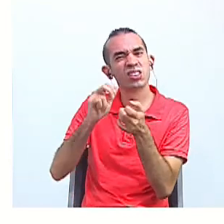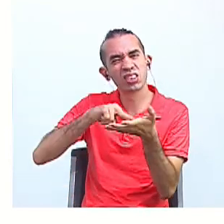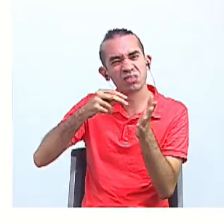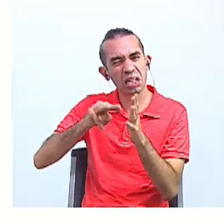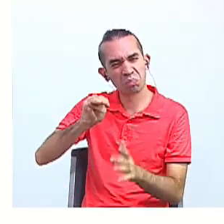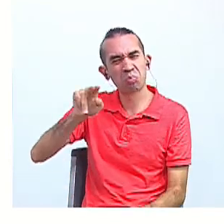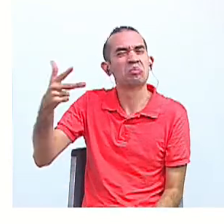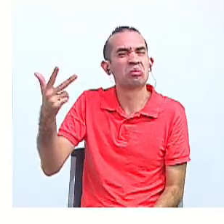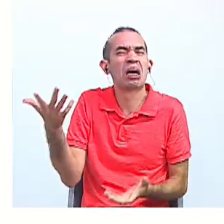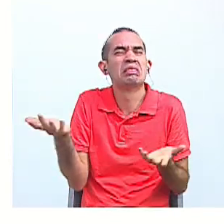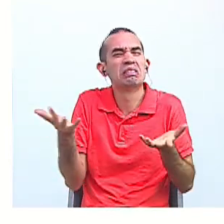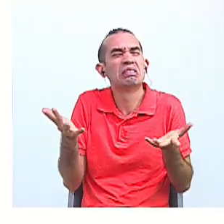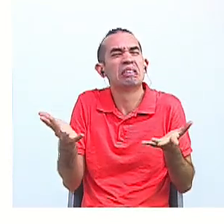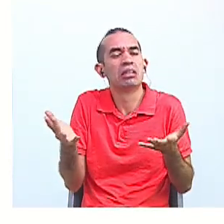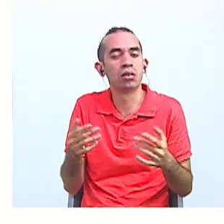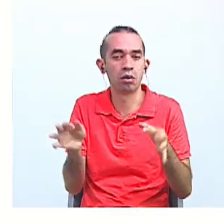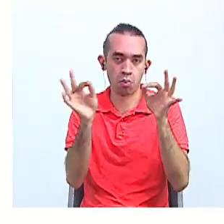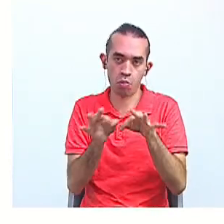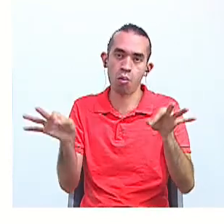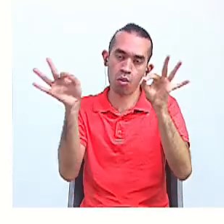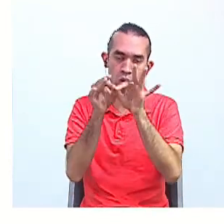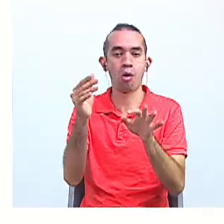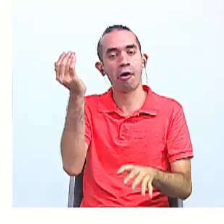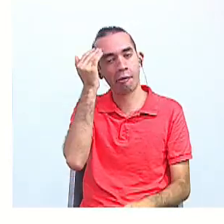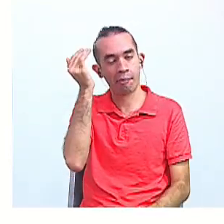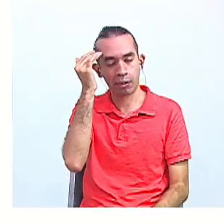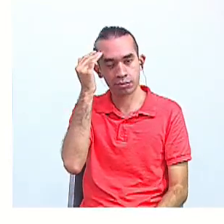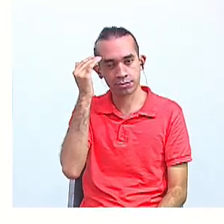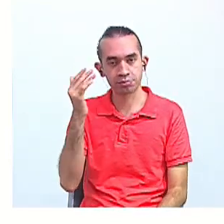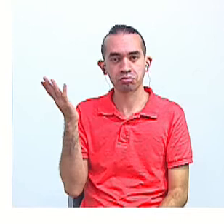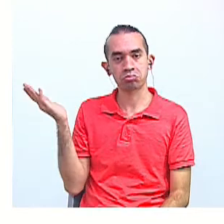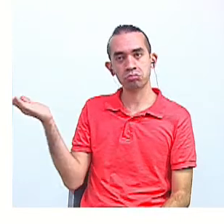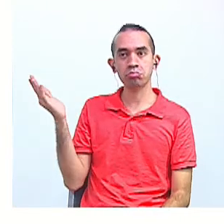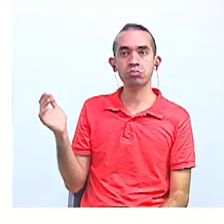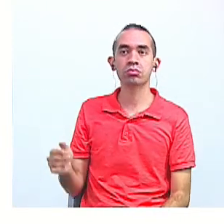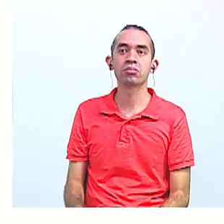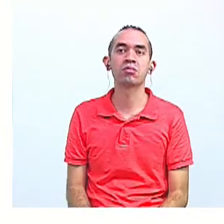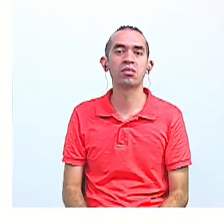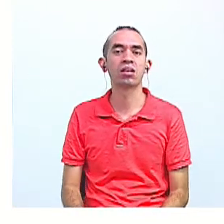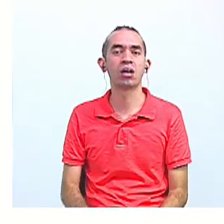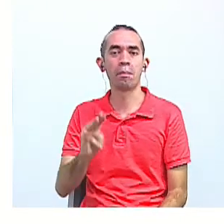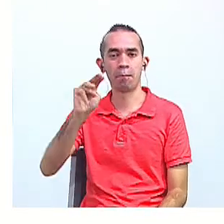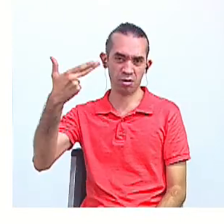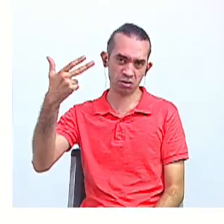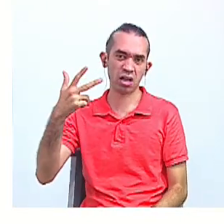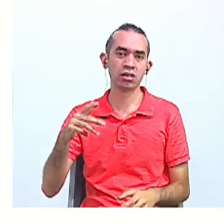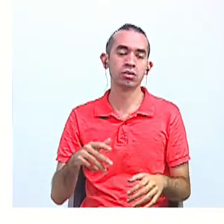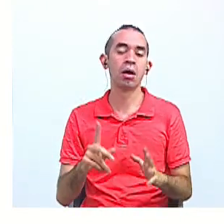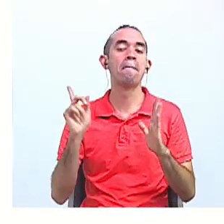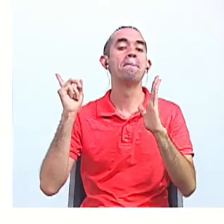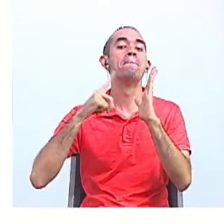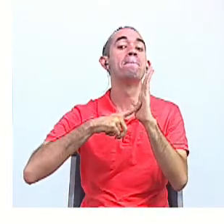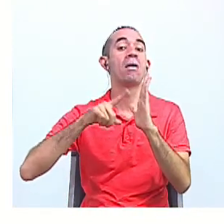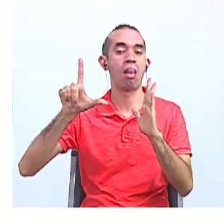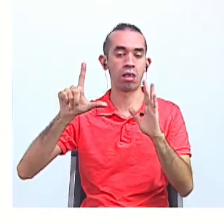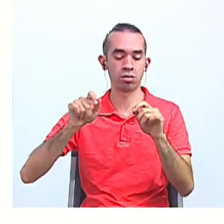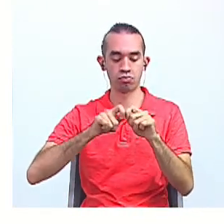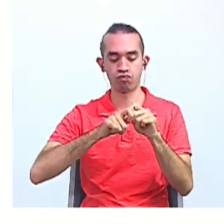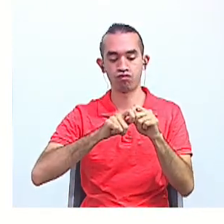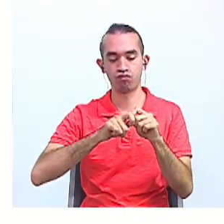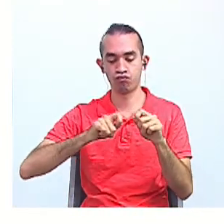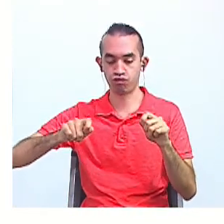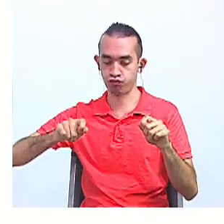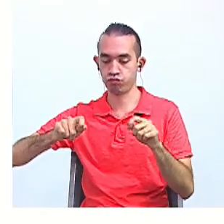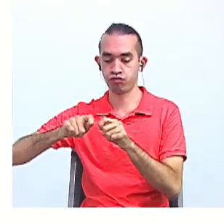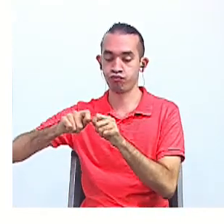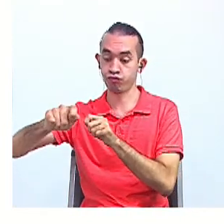metro cúbico. Bueno, es importante recordarlo y ver que un metro cúbico corresponde a 1000 litros. Entonces, imagínense, si